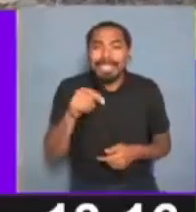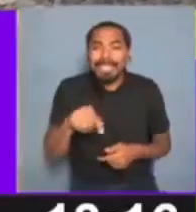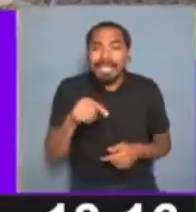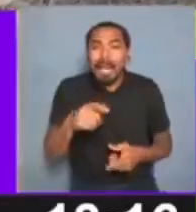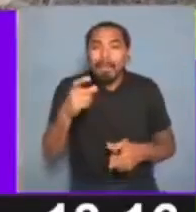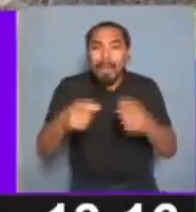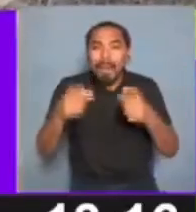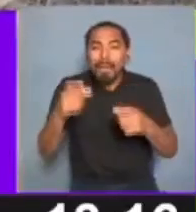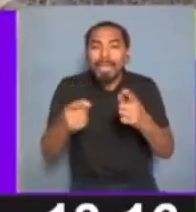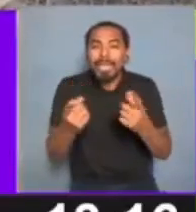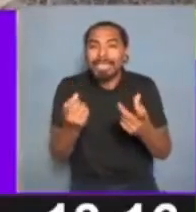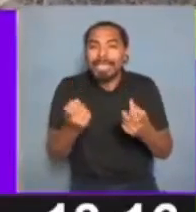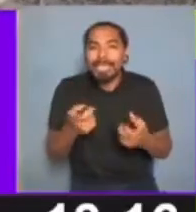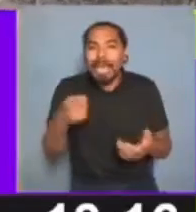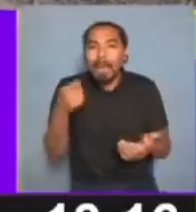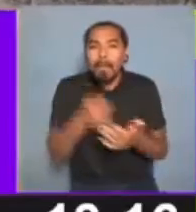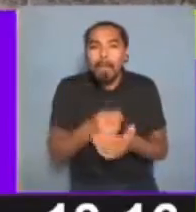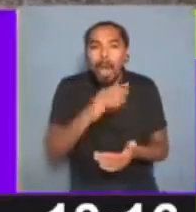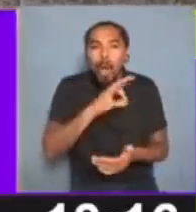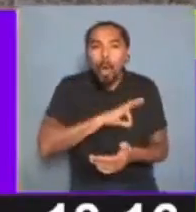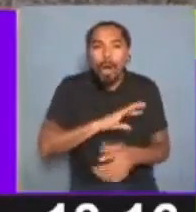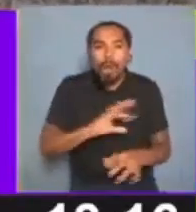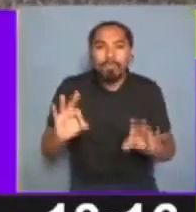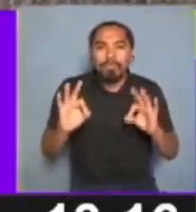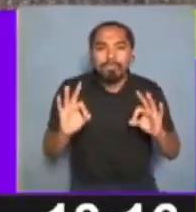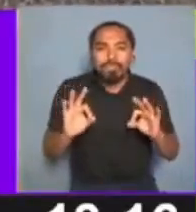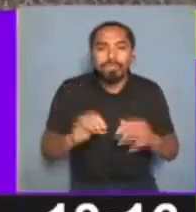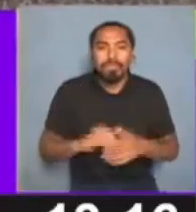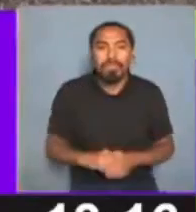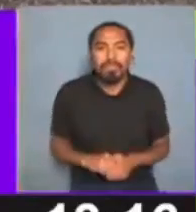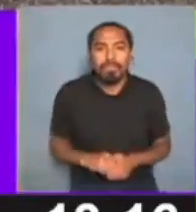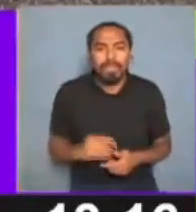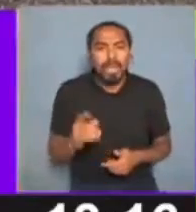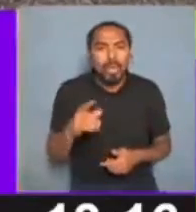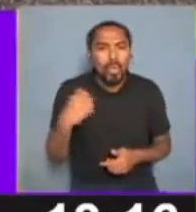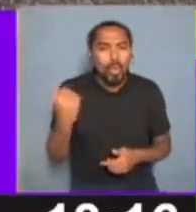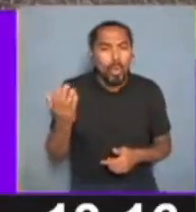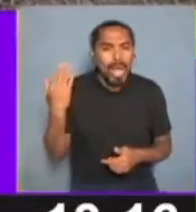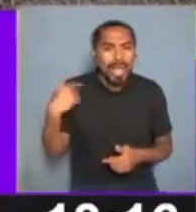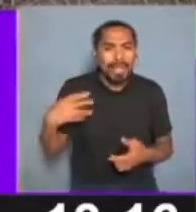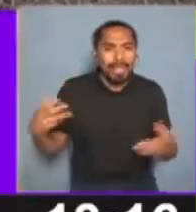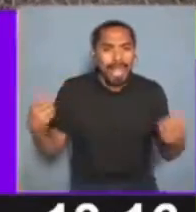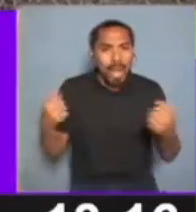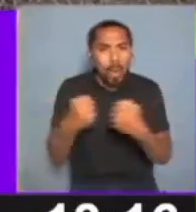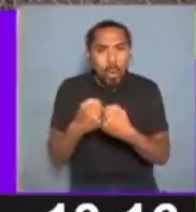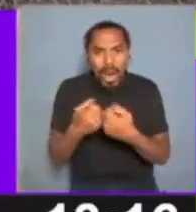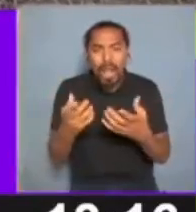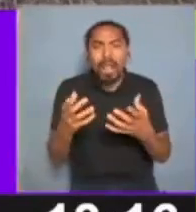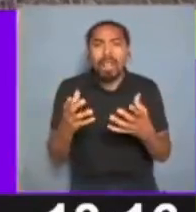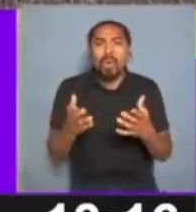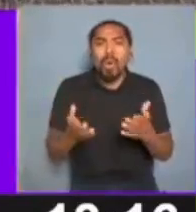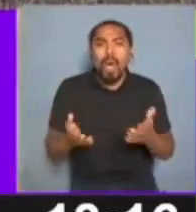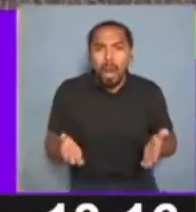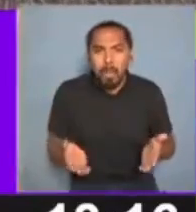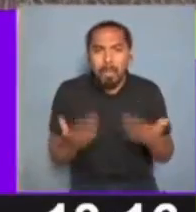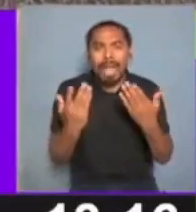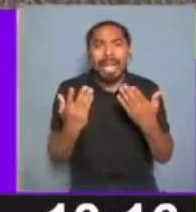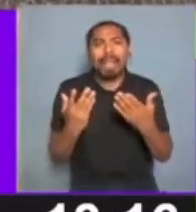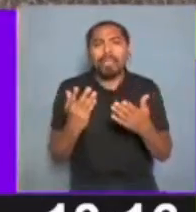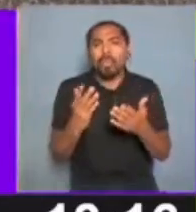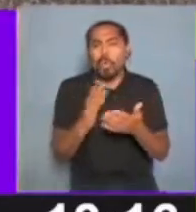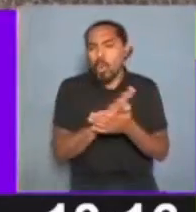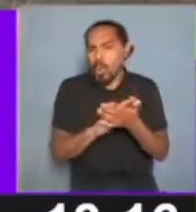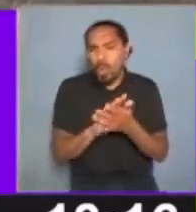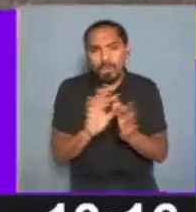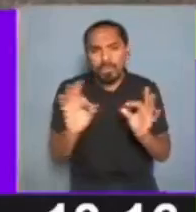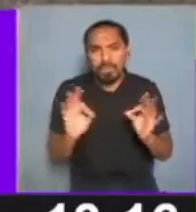posibilidad de la liquidación con los incrementos acordados y también con lo que se espera, ¿no?, dentro del acuerdo que tenía la UTA.